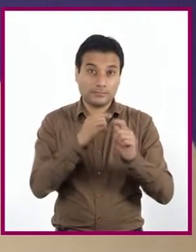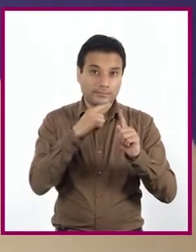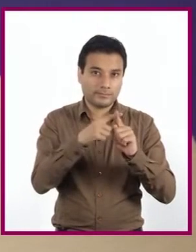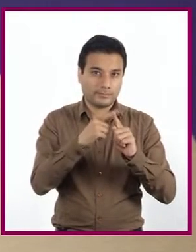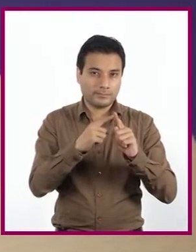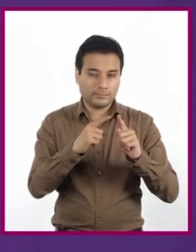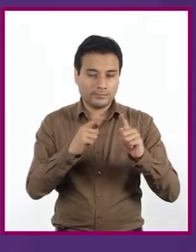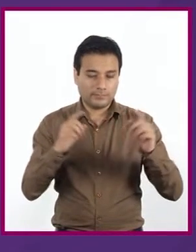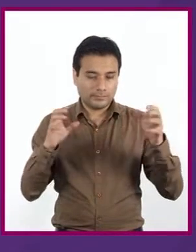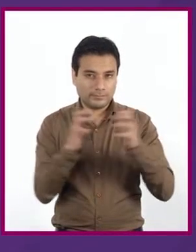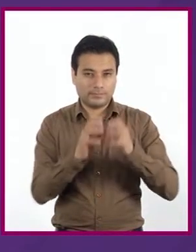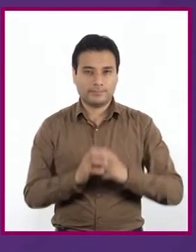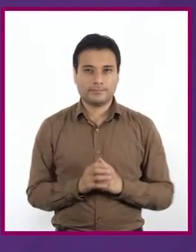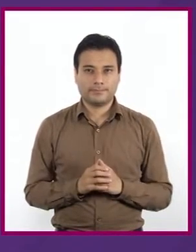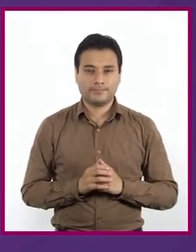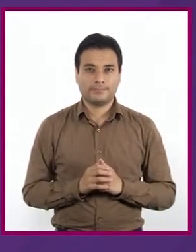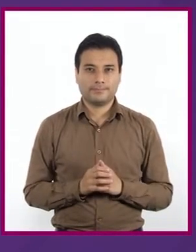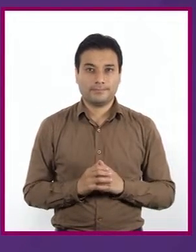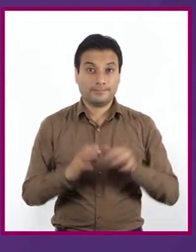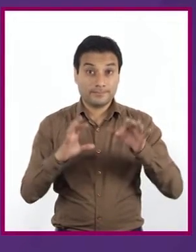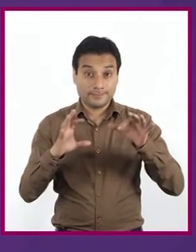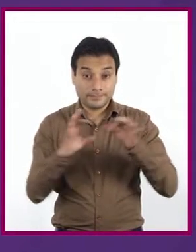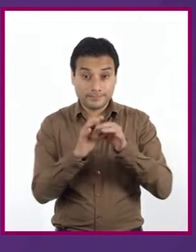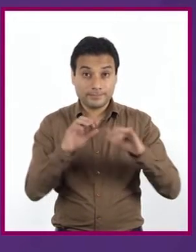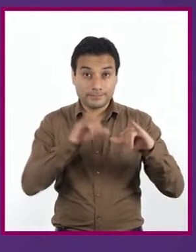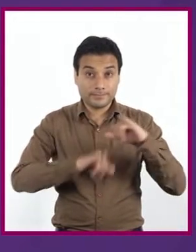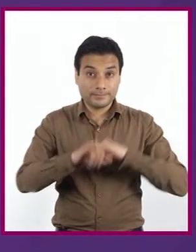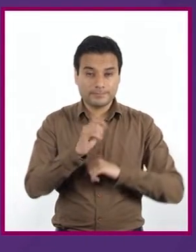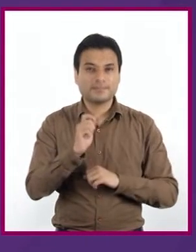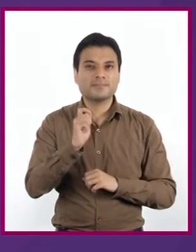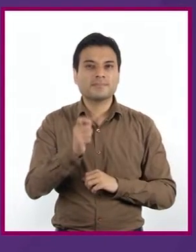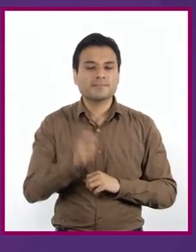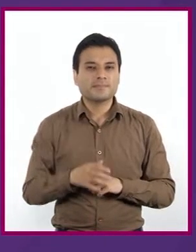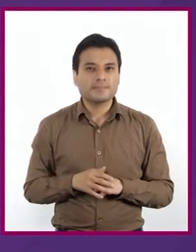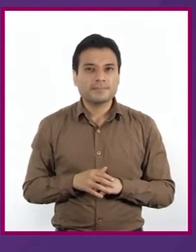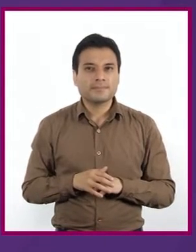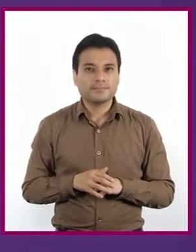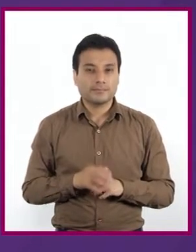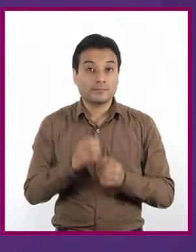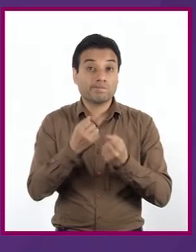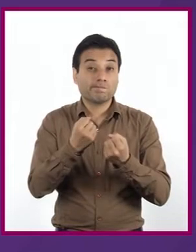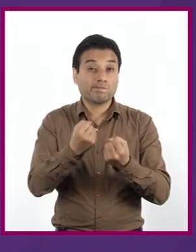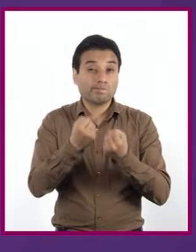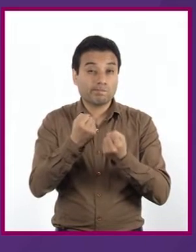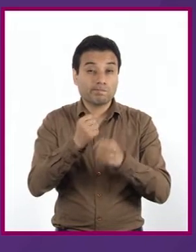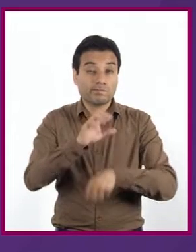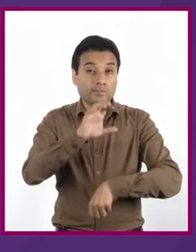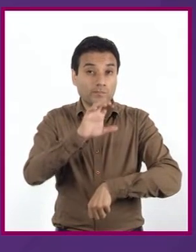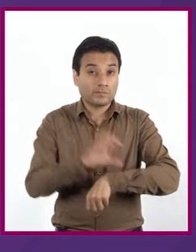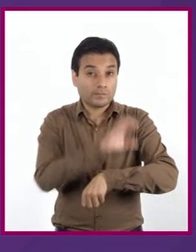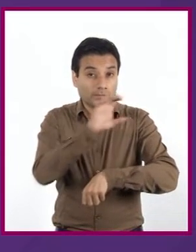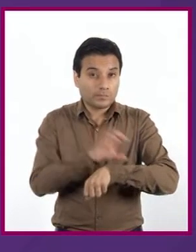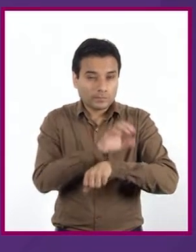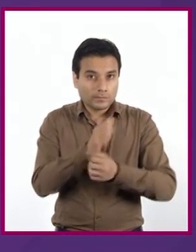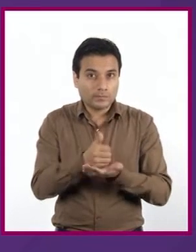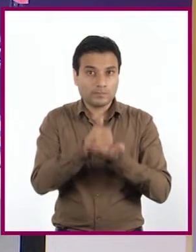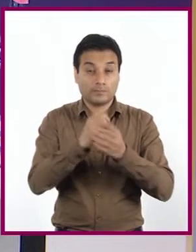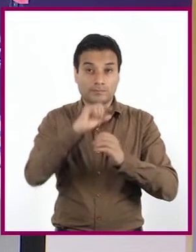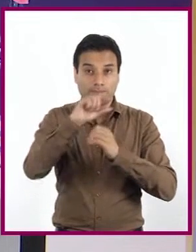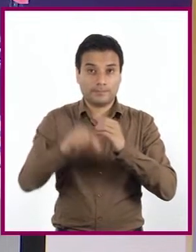positivo. Los enlaces químicos son las fuerzas electrostáticas que mantienen unidos a los